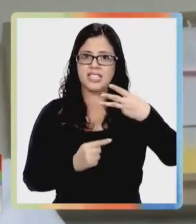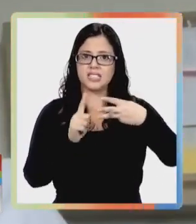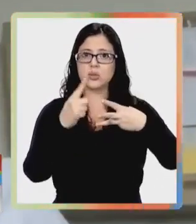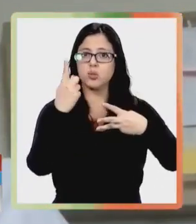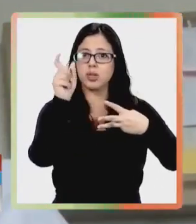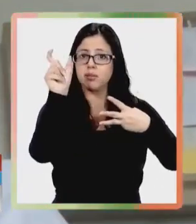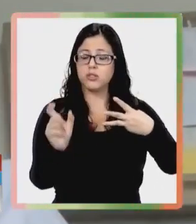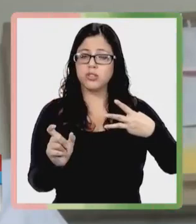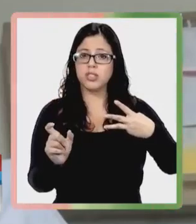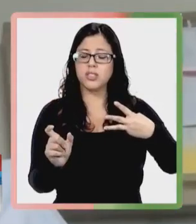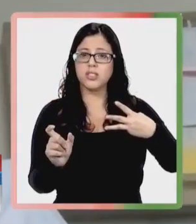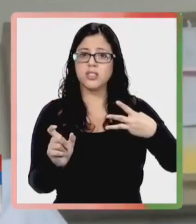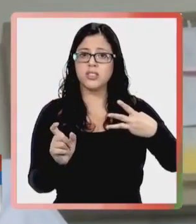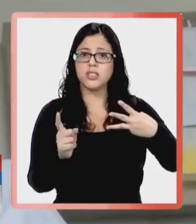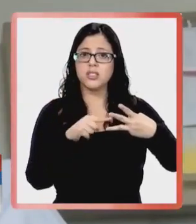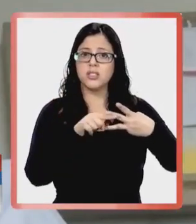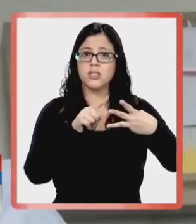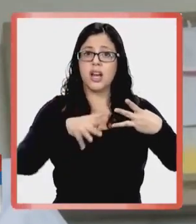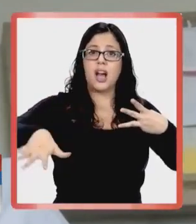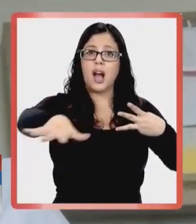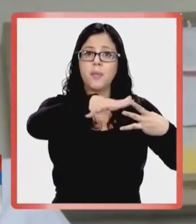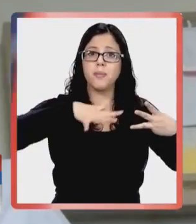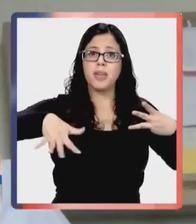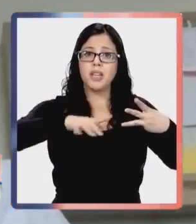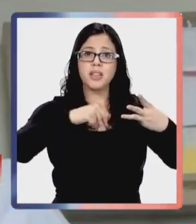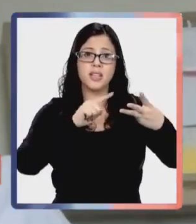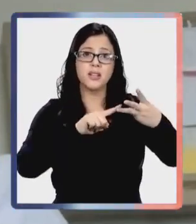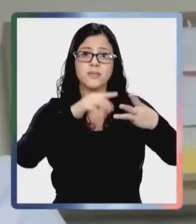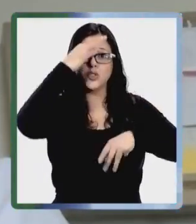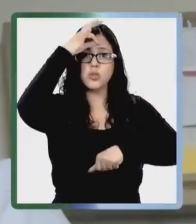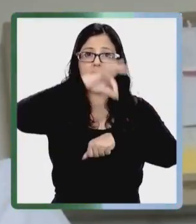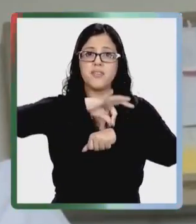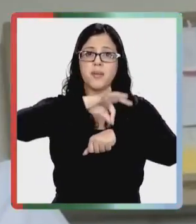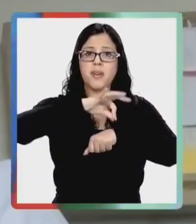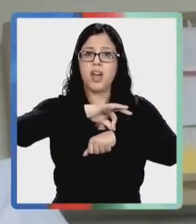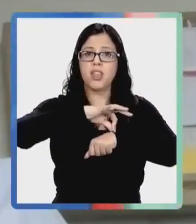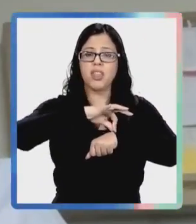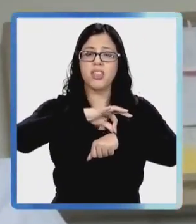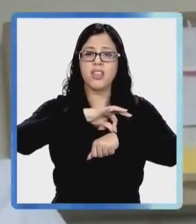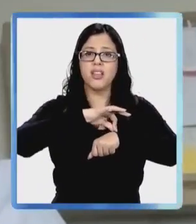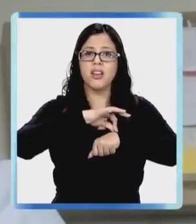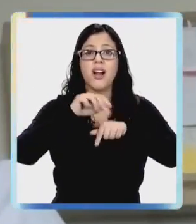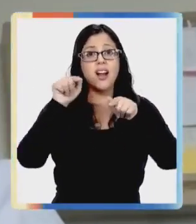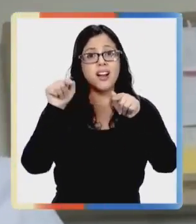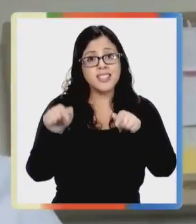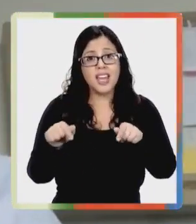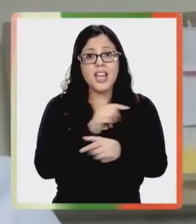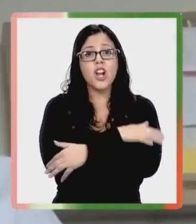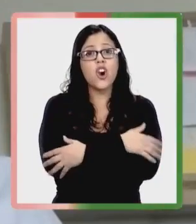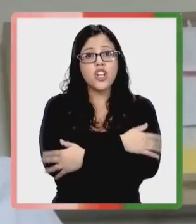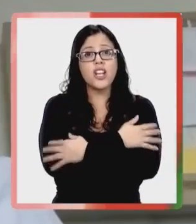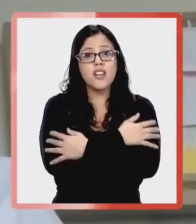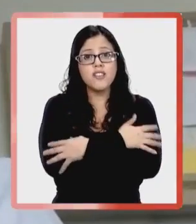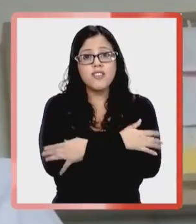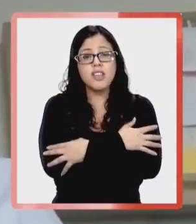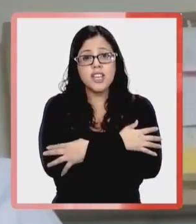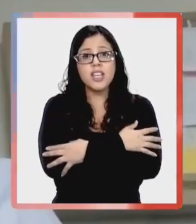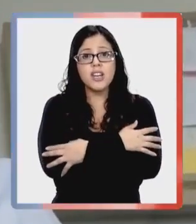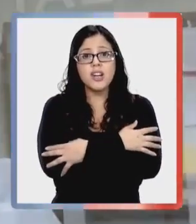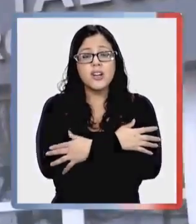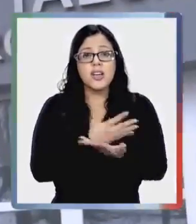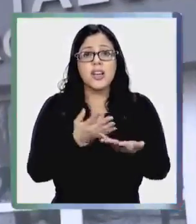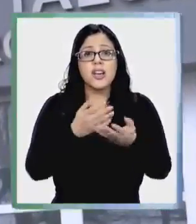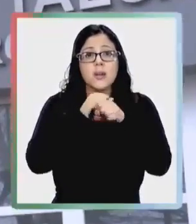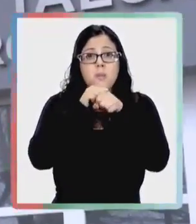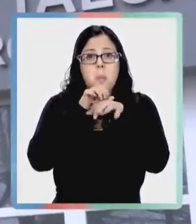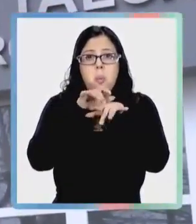componentes. Un sujeto, ¿no es cierto?, un ambiente y un germen, un agente etiológico. Ahí entonces con el frío está el